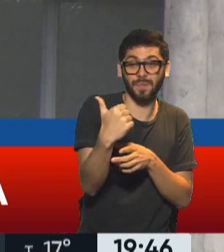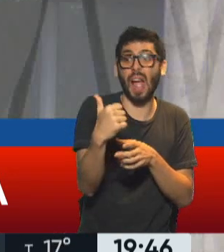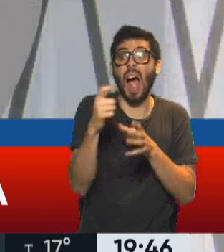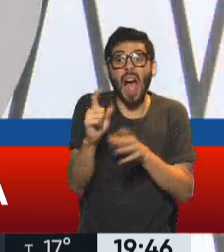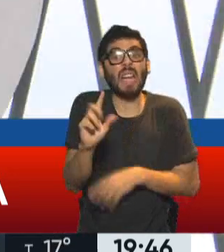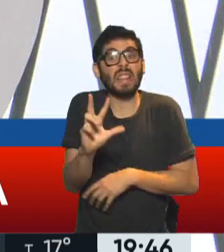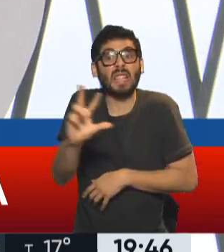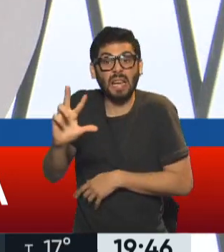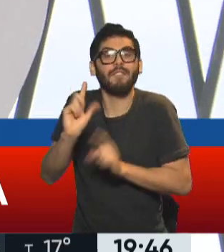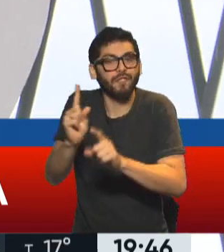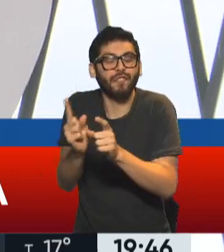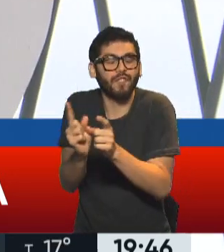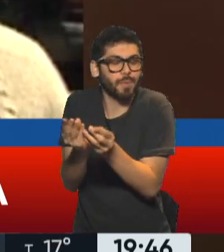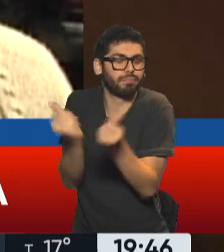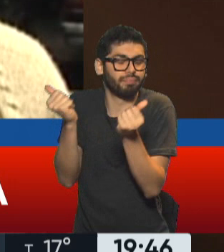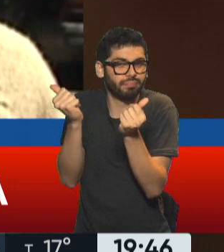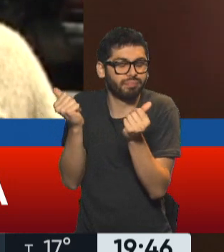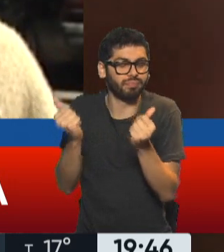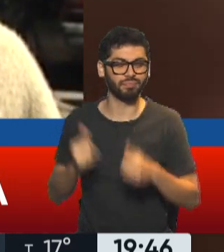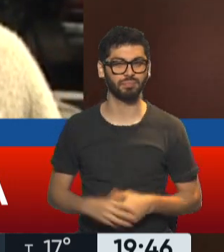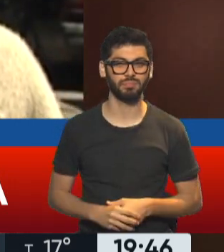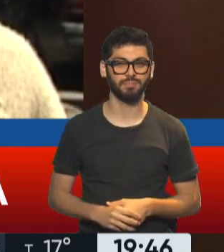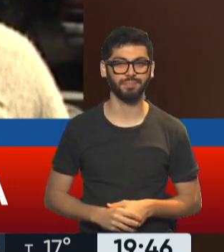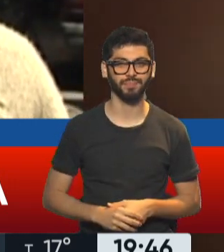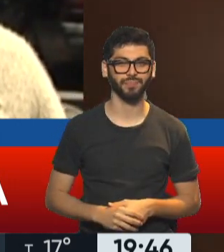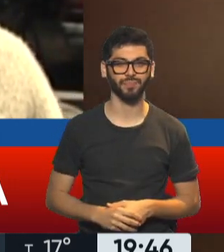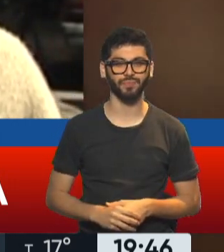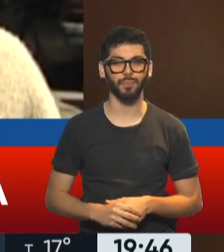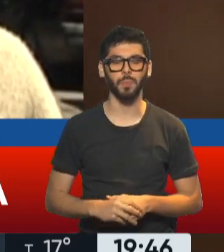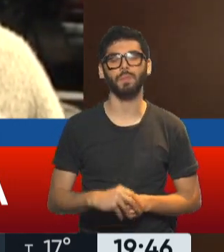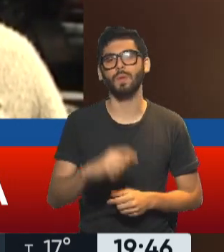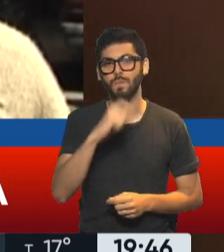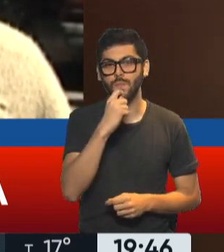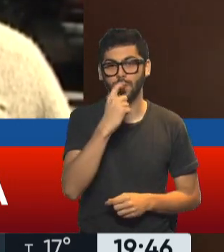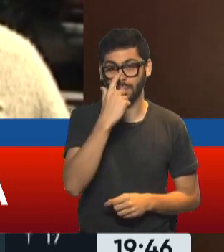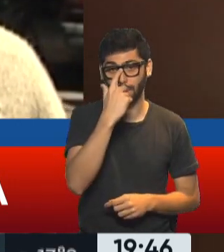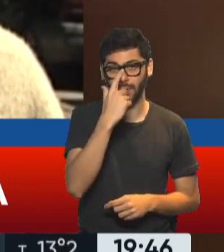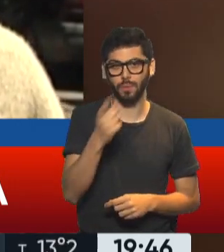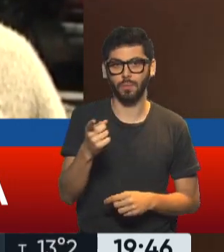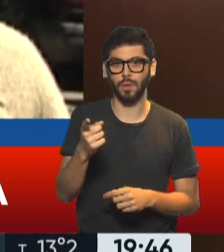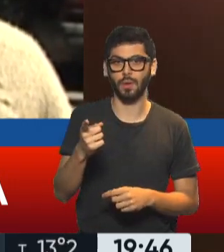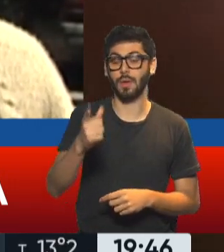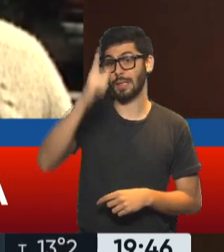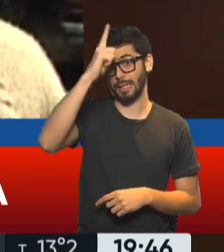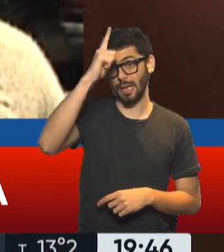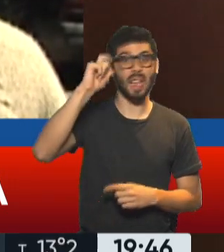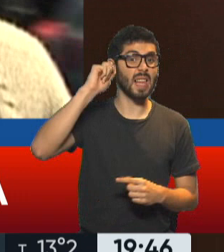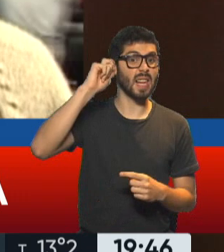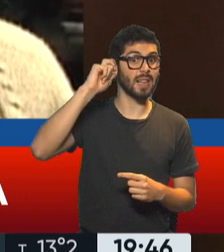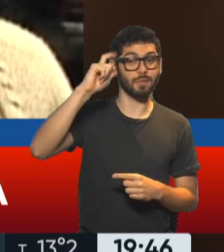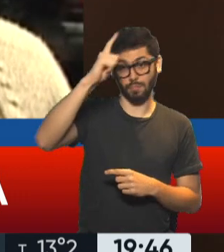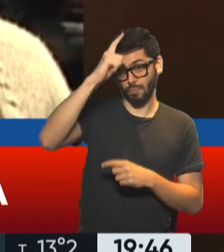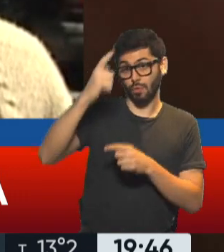permanecen desaparecidos. Podemos hablar desde, por ejemplo, la existencia de destacamentos de gendarmería y de la policía en el